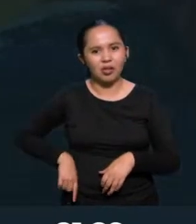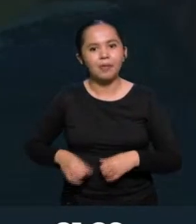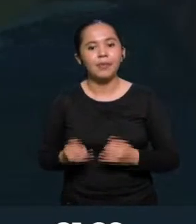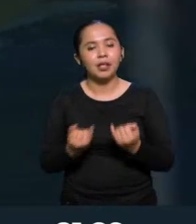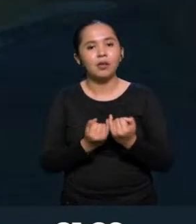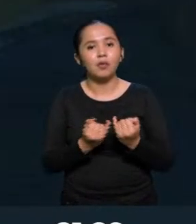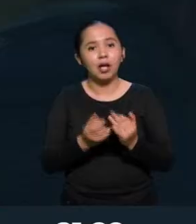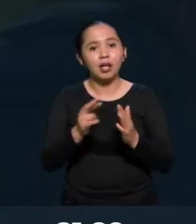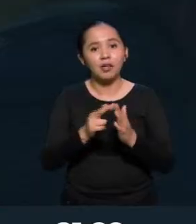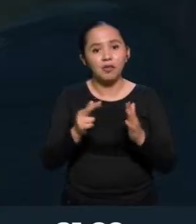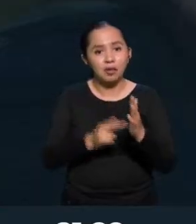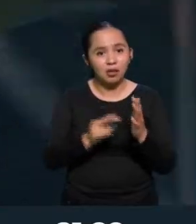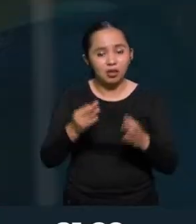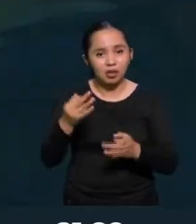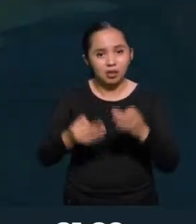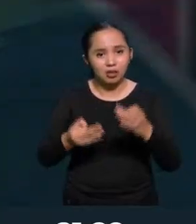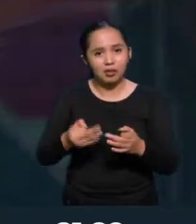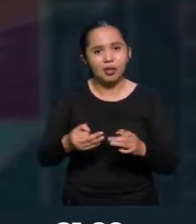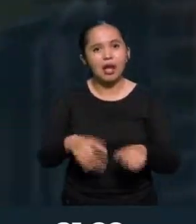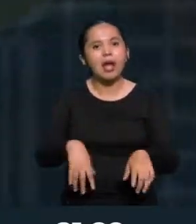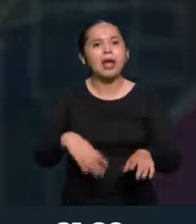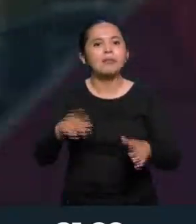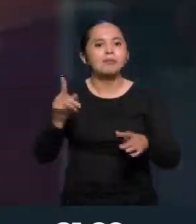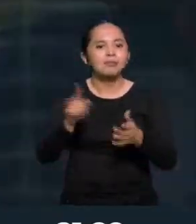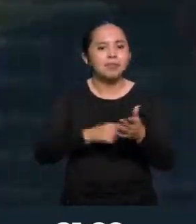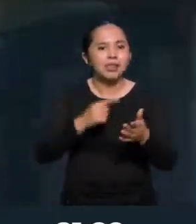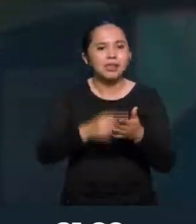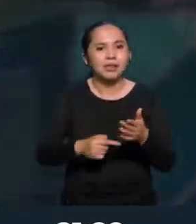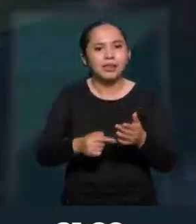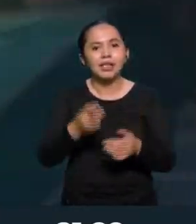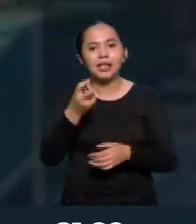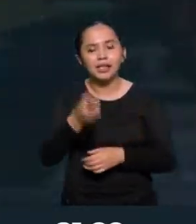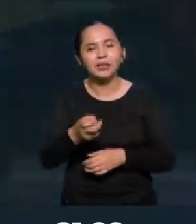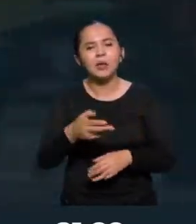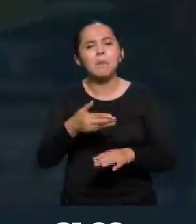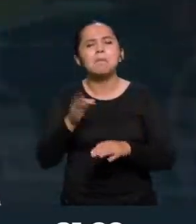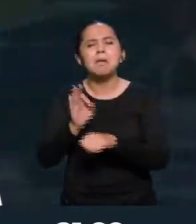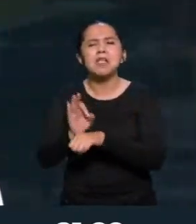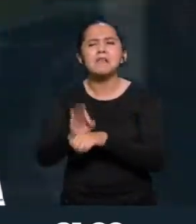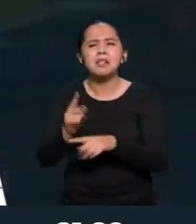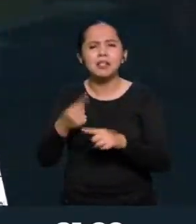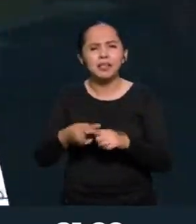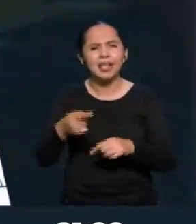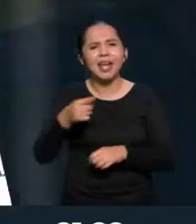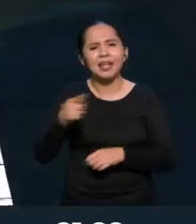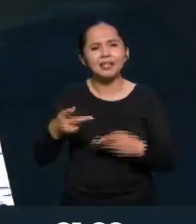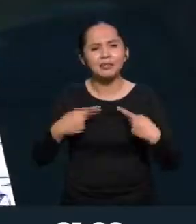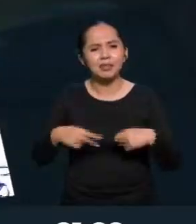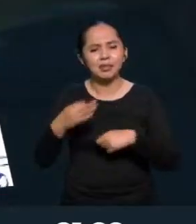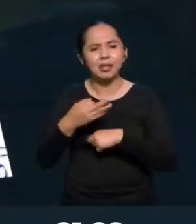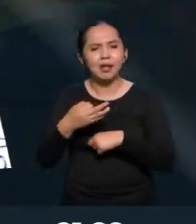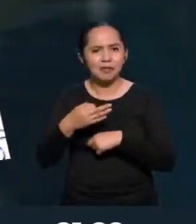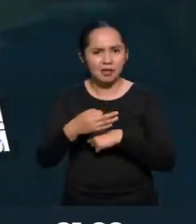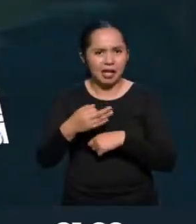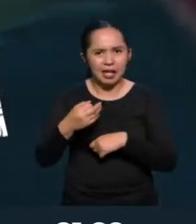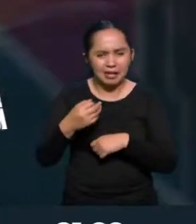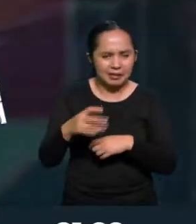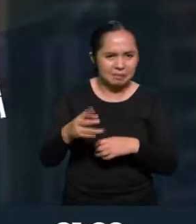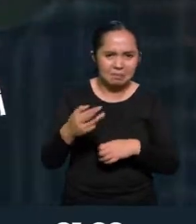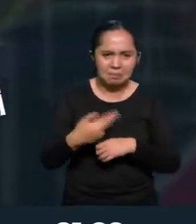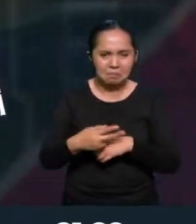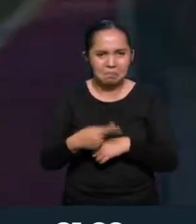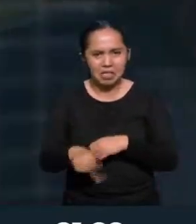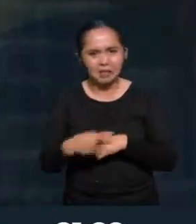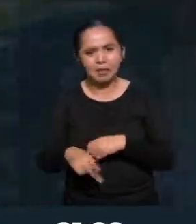Poder Judicial y aseguró que los principales beneficiarios serán los criminales. Se tiene programado que el próximo 9 de octubre se dicte la condena